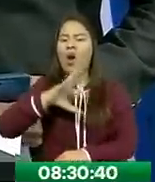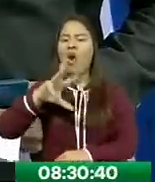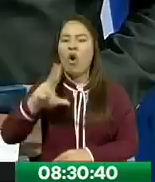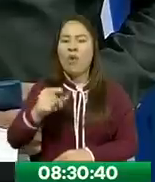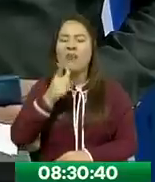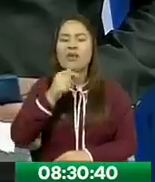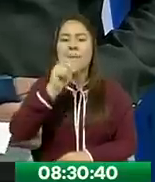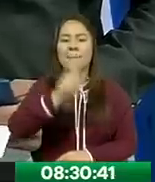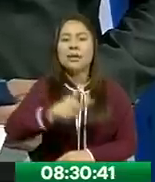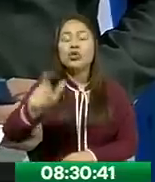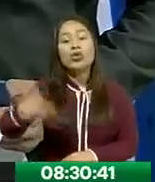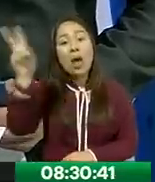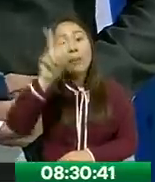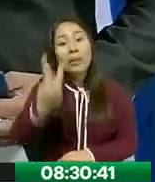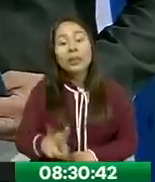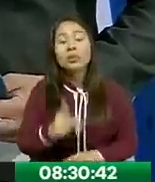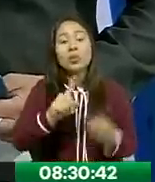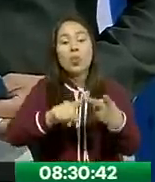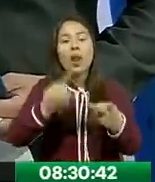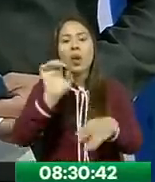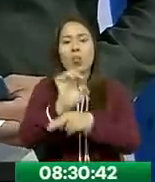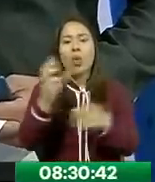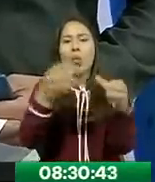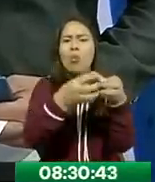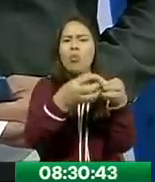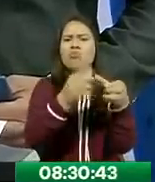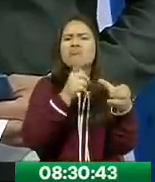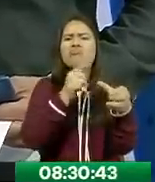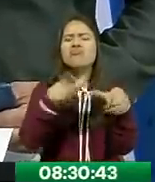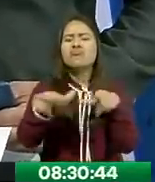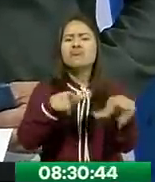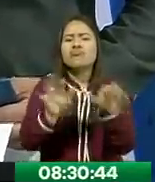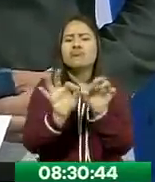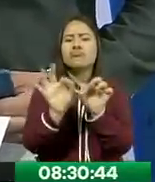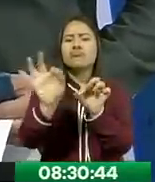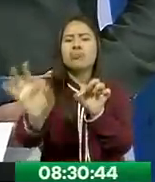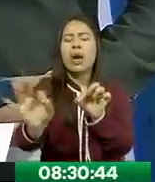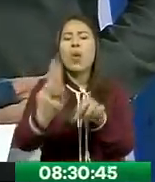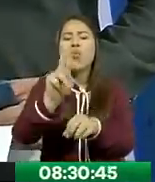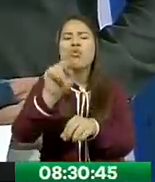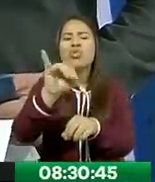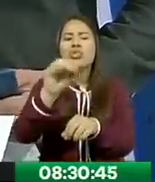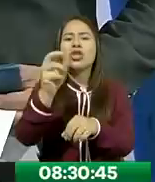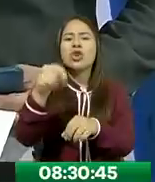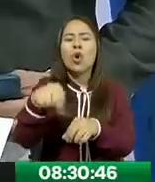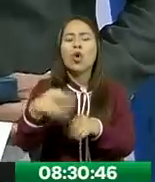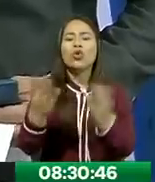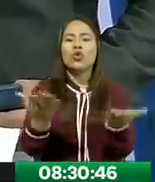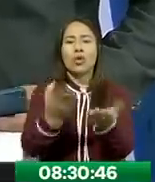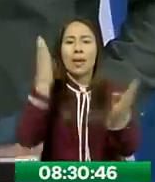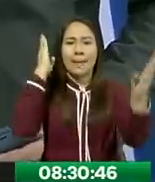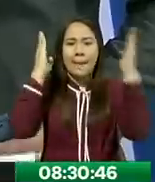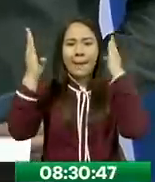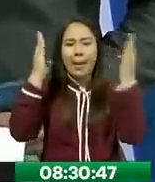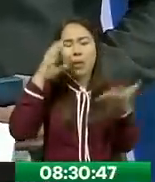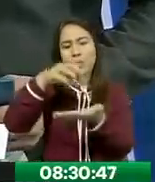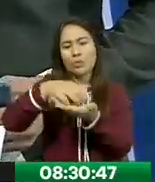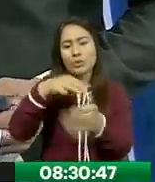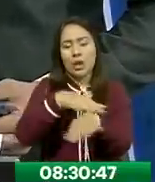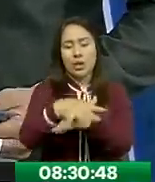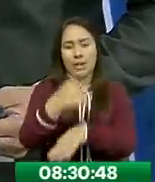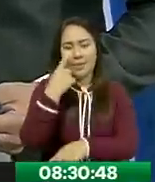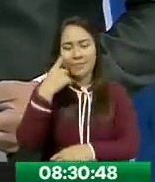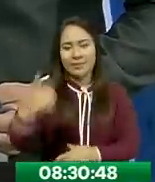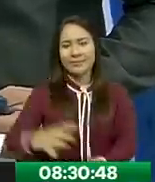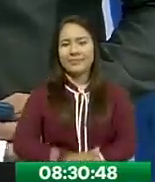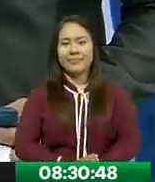por venezolanos y ecuatorianos. El hecho ocurrió en la parroquia rural La Unión, esto en Babahoyo, provincia de Los Ríos. A continuación, veamos la